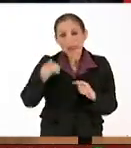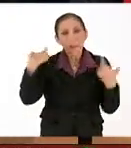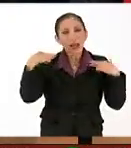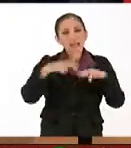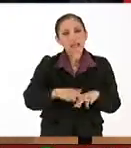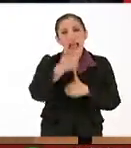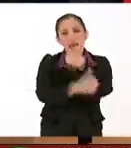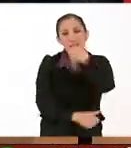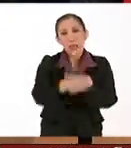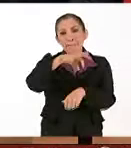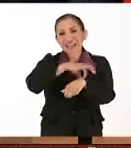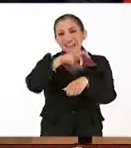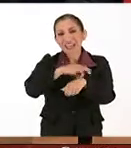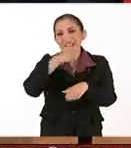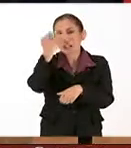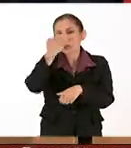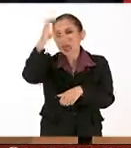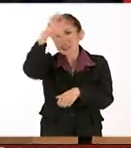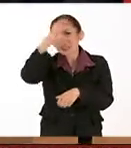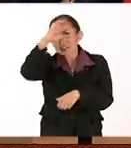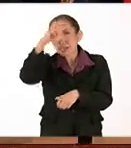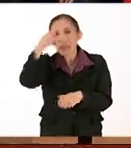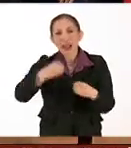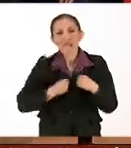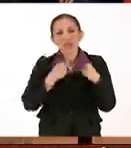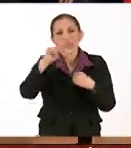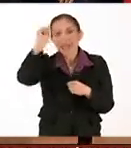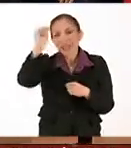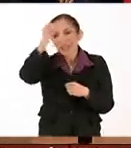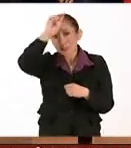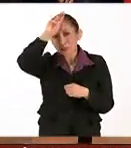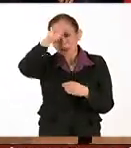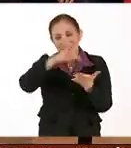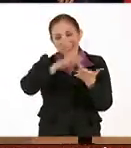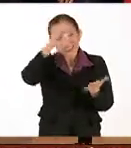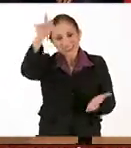profesor de la carrera de Medicina de la Escuela de Ciencias para la Vida del TEC de Monterrey. Gracias por su presencia.